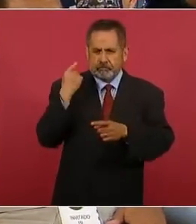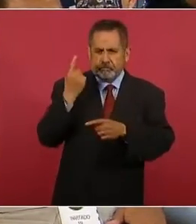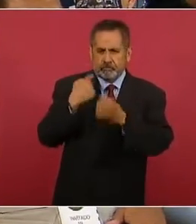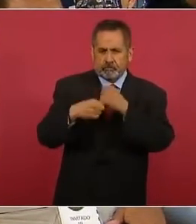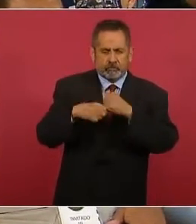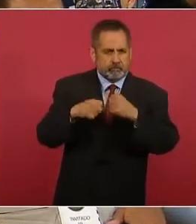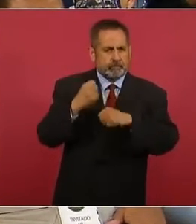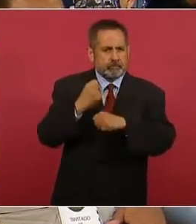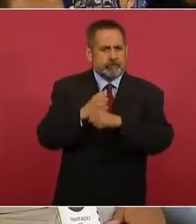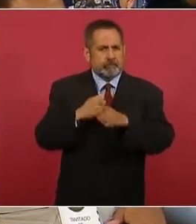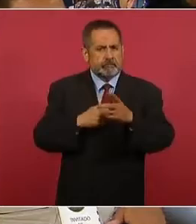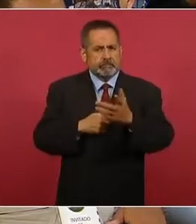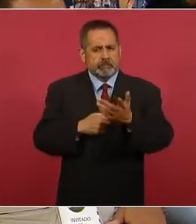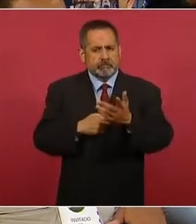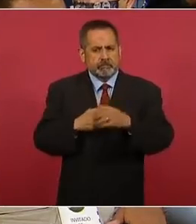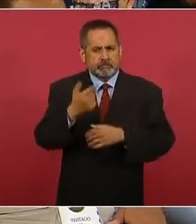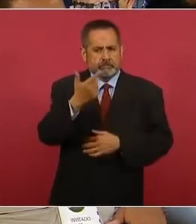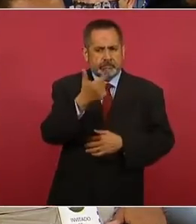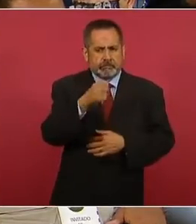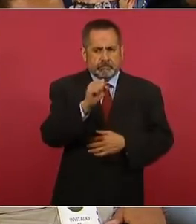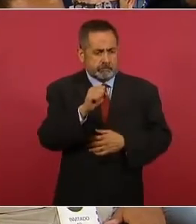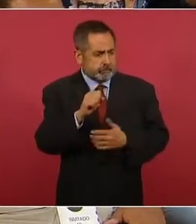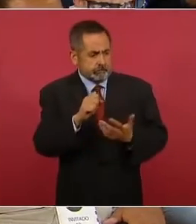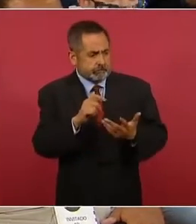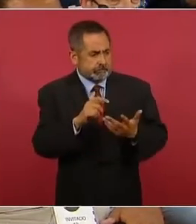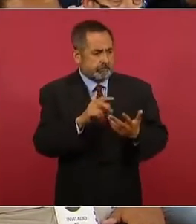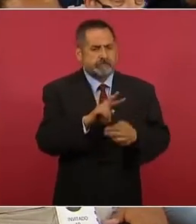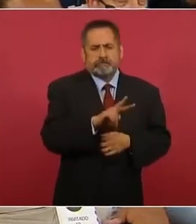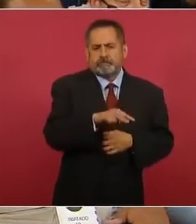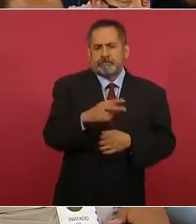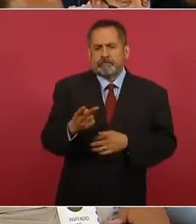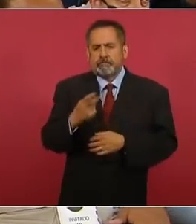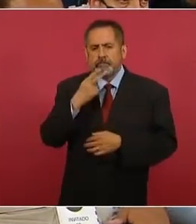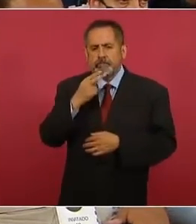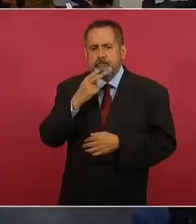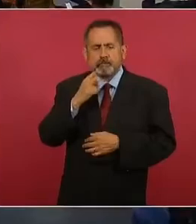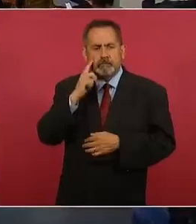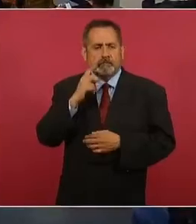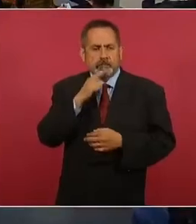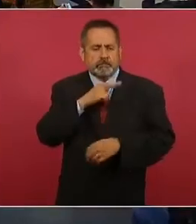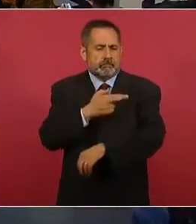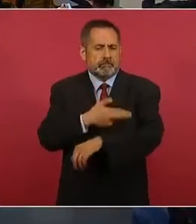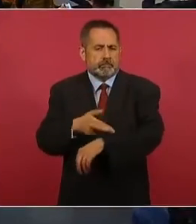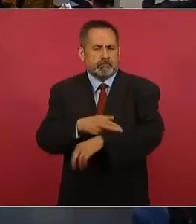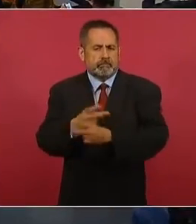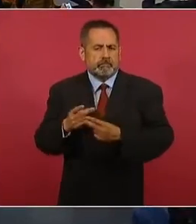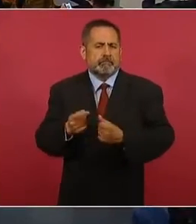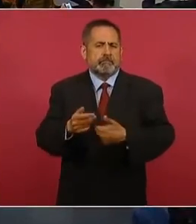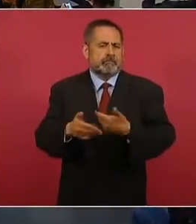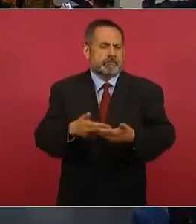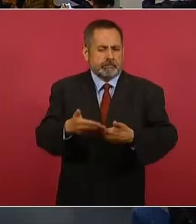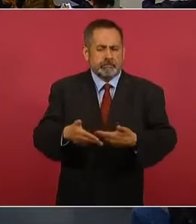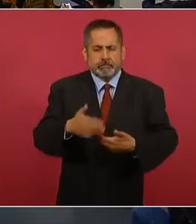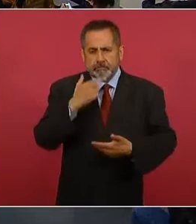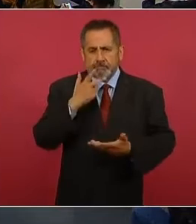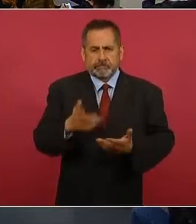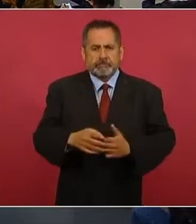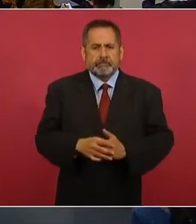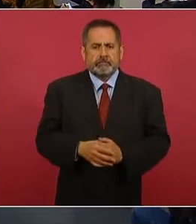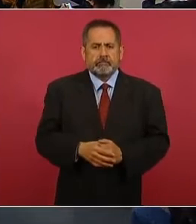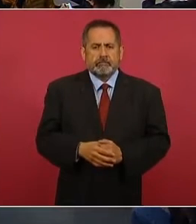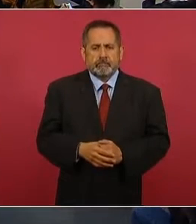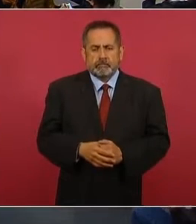pasado del gas natural, pues se tuvo que usar para salir más rápido de esta crisis.